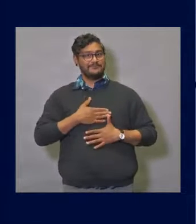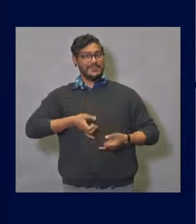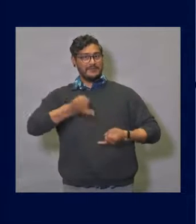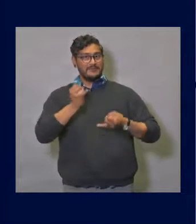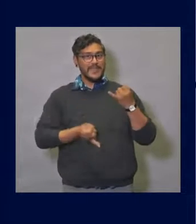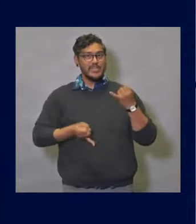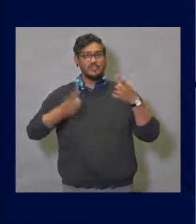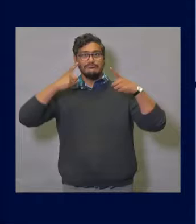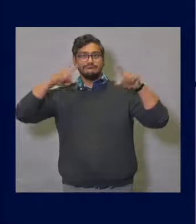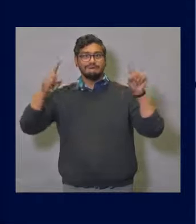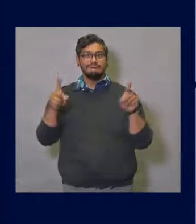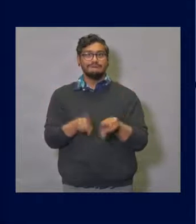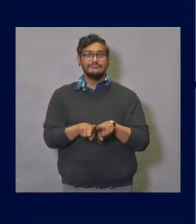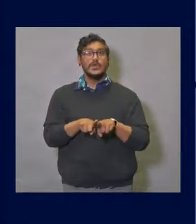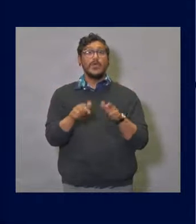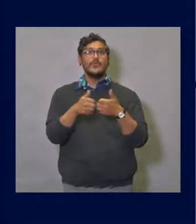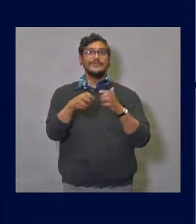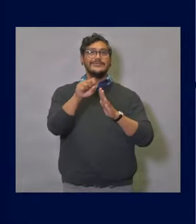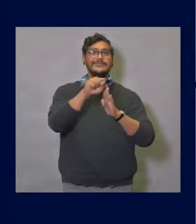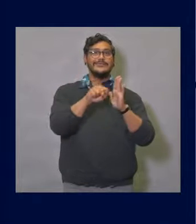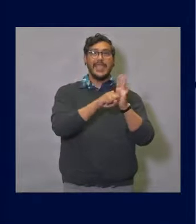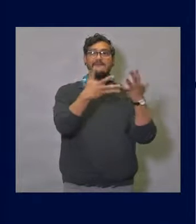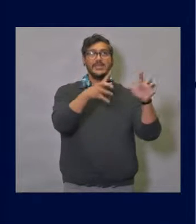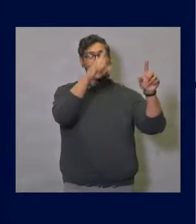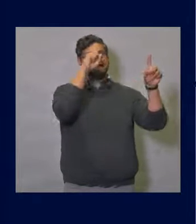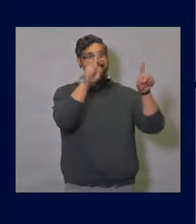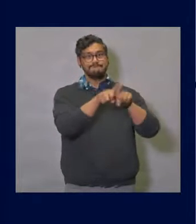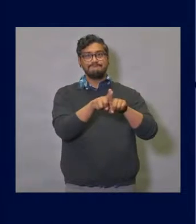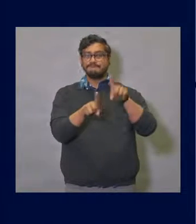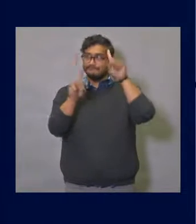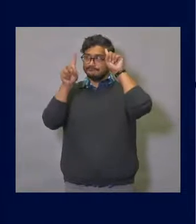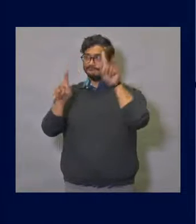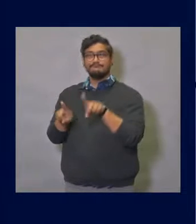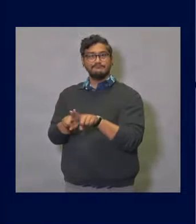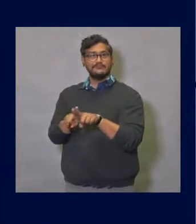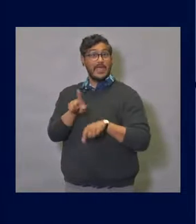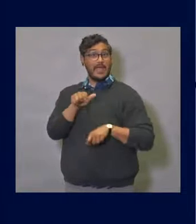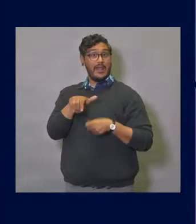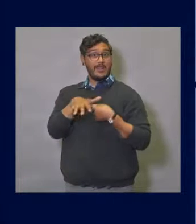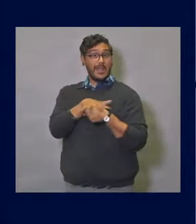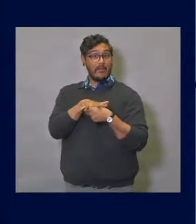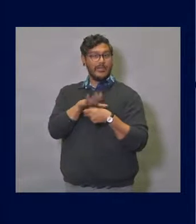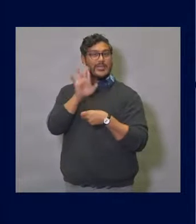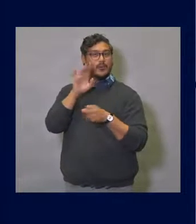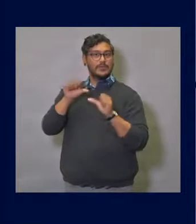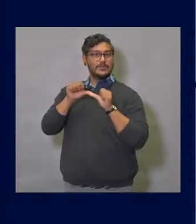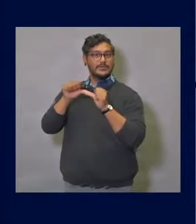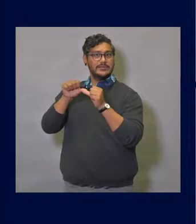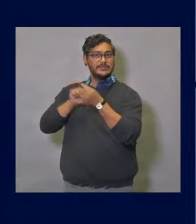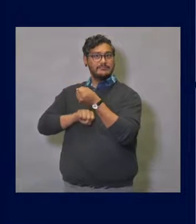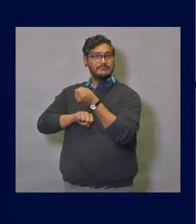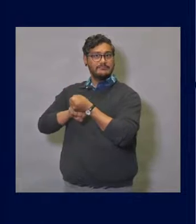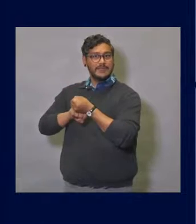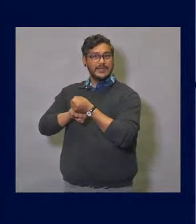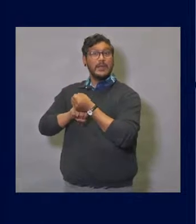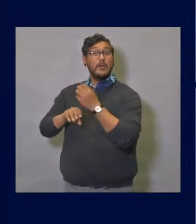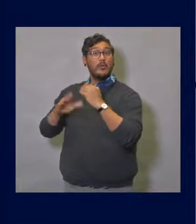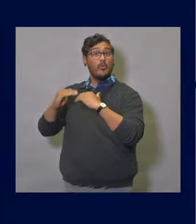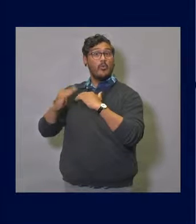de entendimiento con el Estado, que permite que el Condado de Los Ángeles continúe apoyando a los más